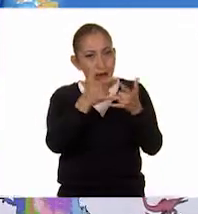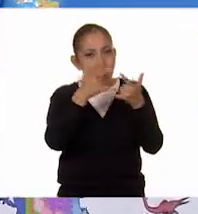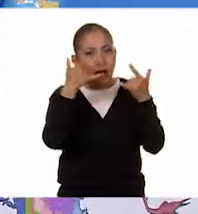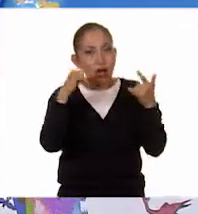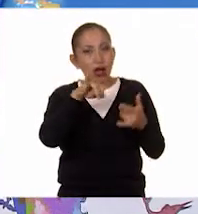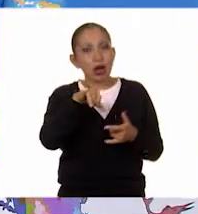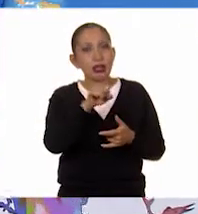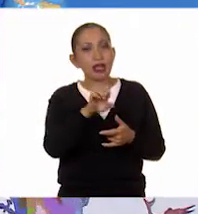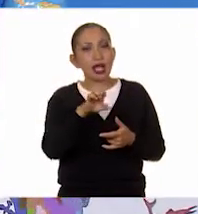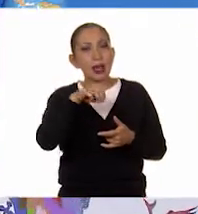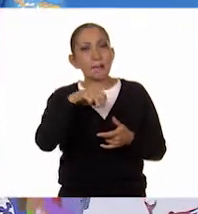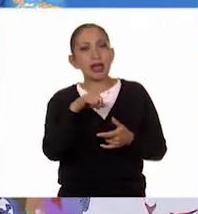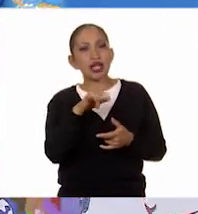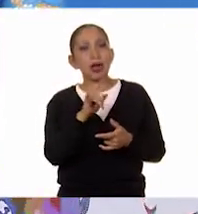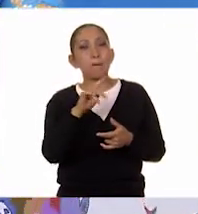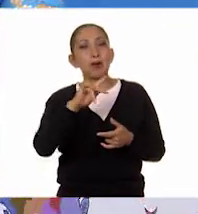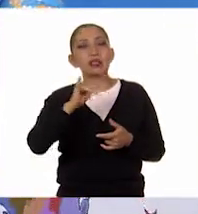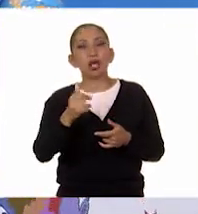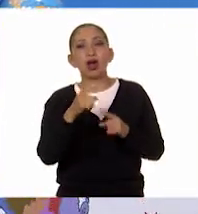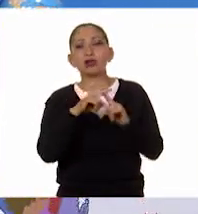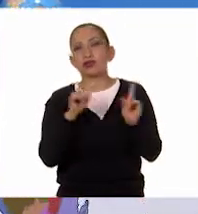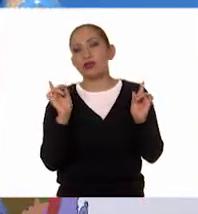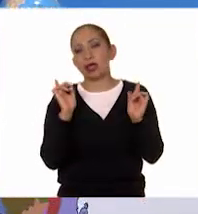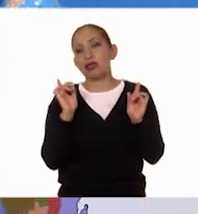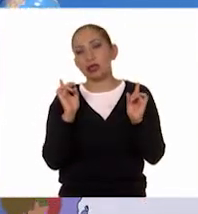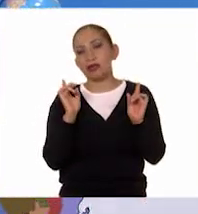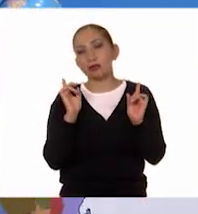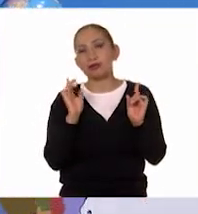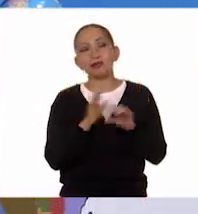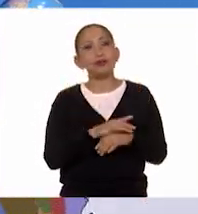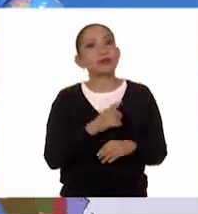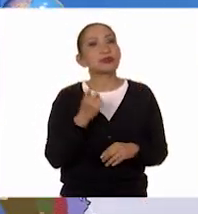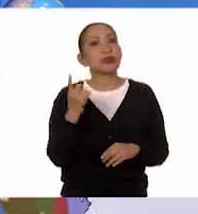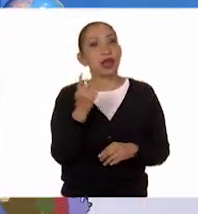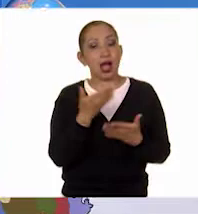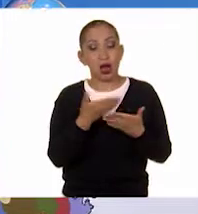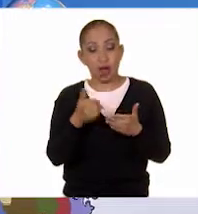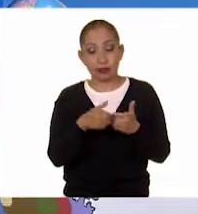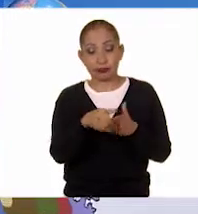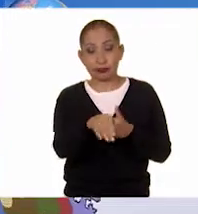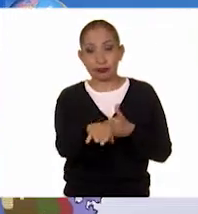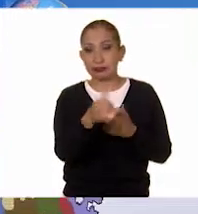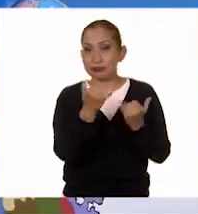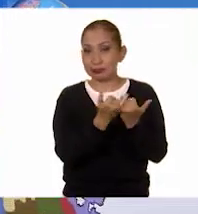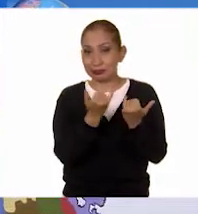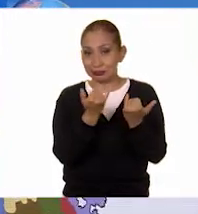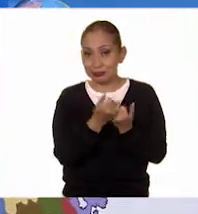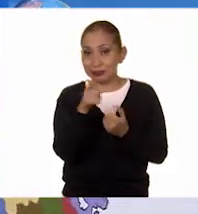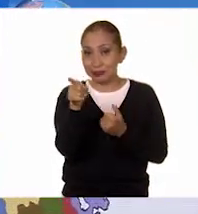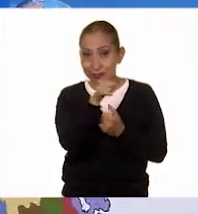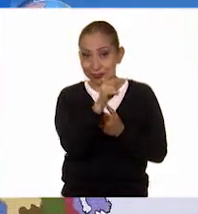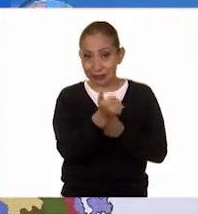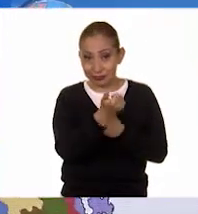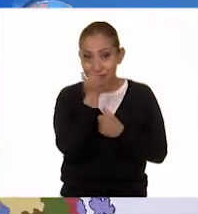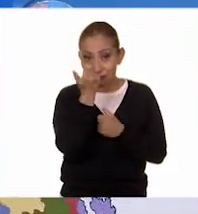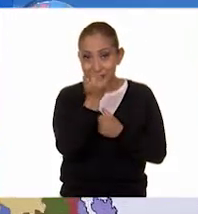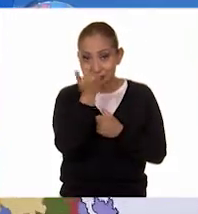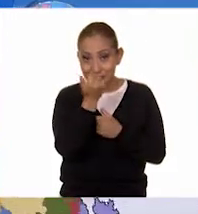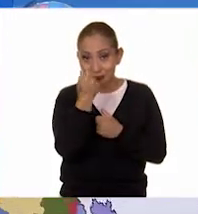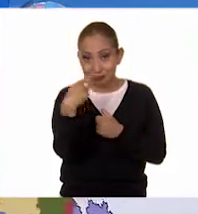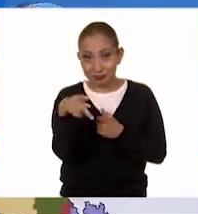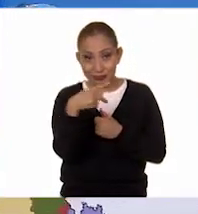Emilio Pacheco será diferente a la usual. Además, de ahora en adelante, igual que los y las estudiantes en